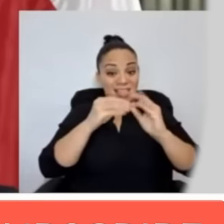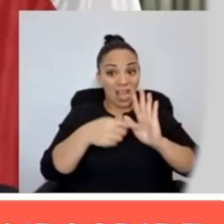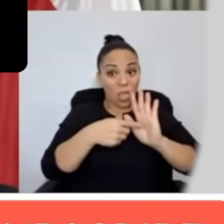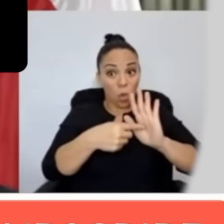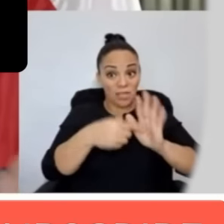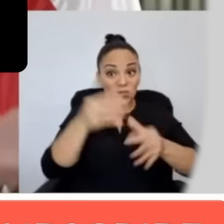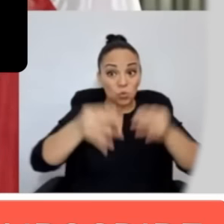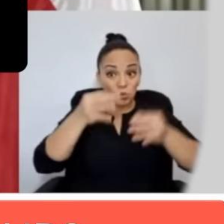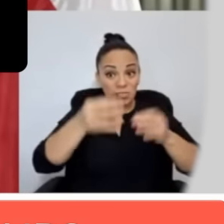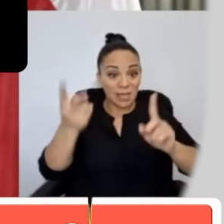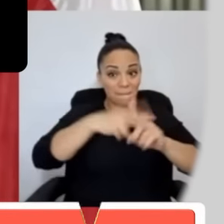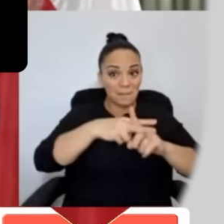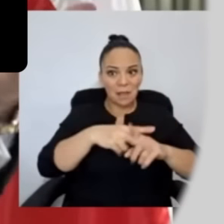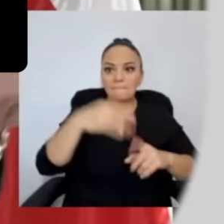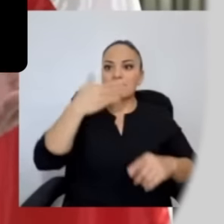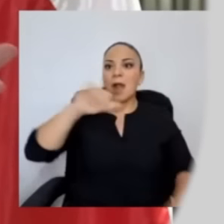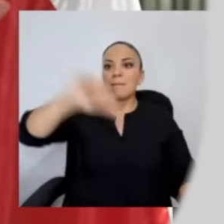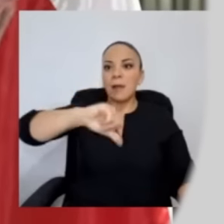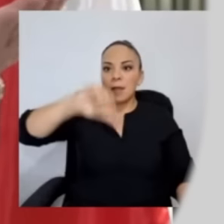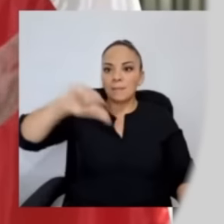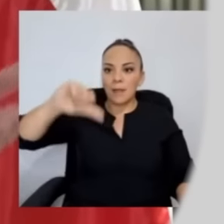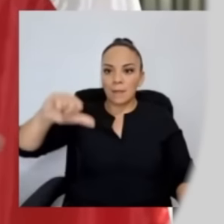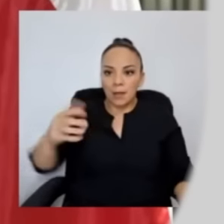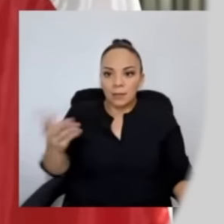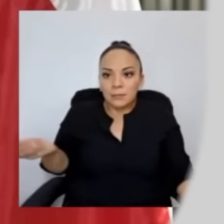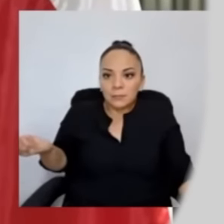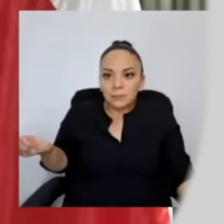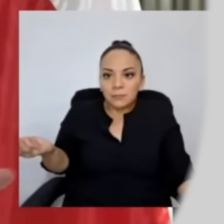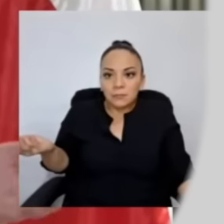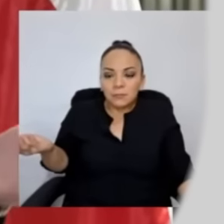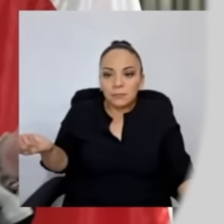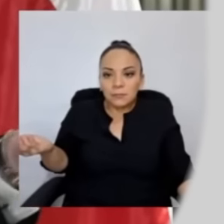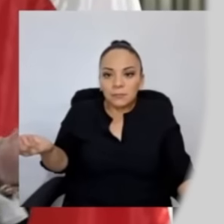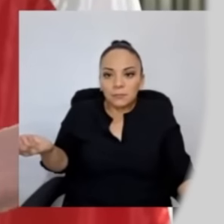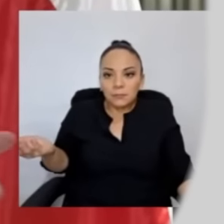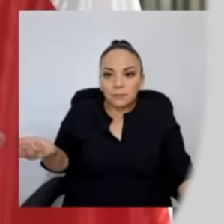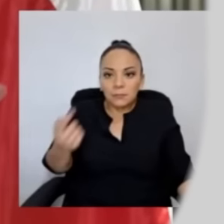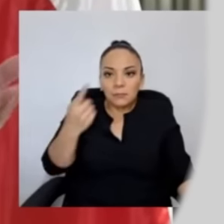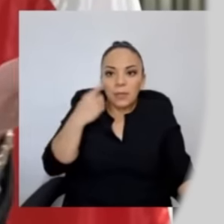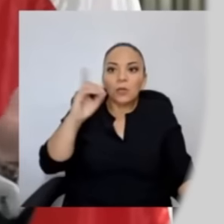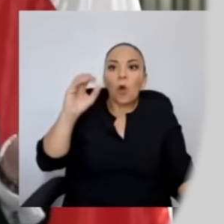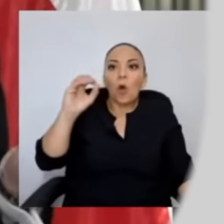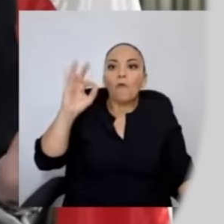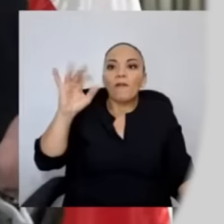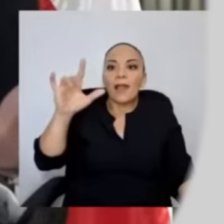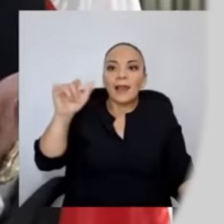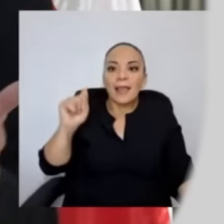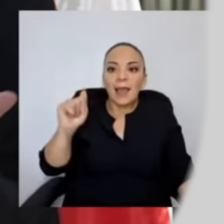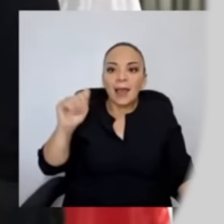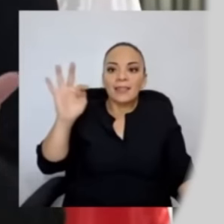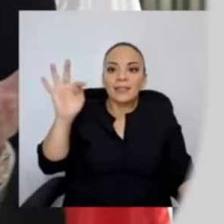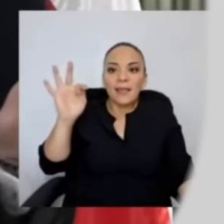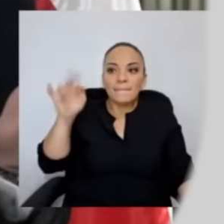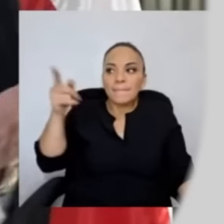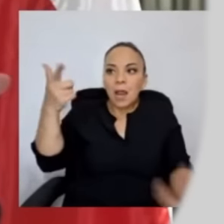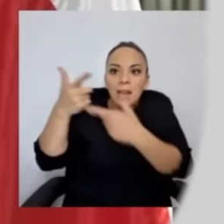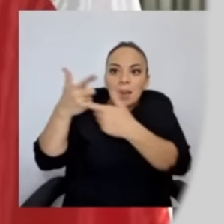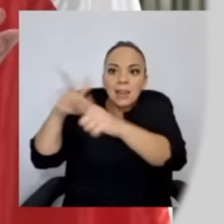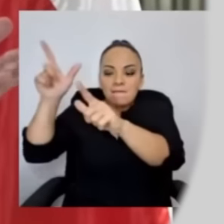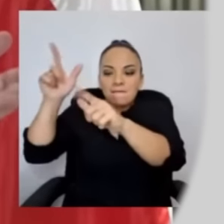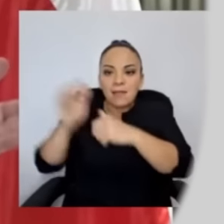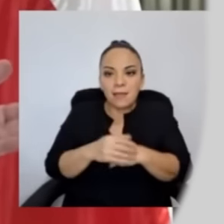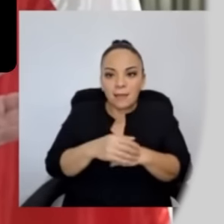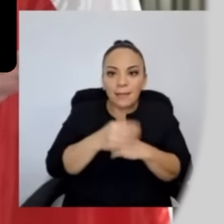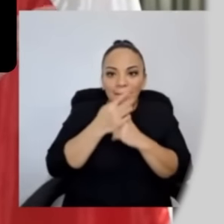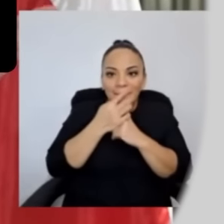peor. Y ustedes, desde casos mediáticos, ¿dónde está Ofelia Tattelbaum? Vamos a escribir una novela aquí. El misterio de dónde está